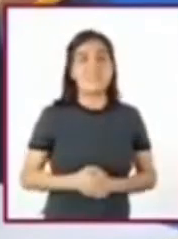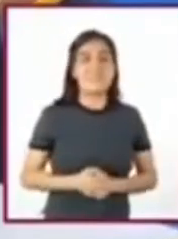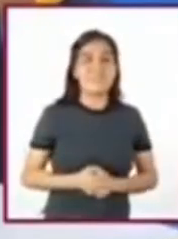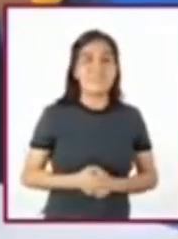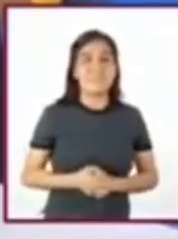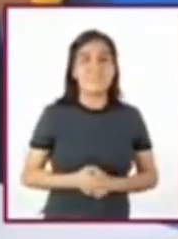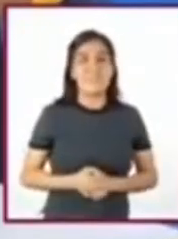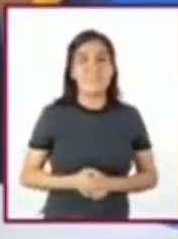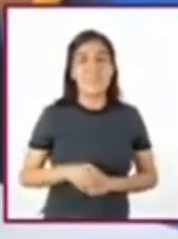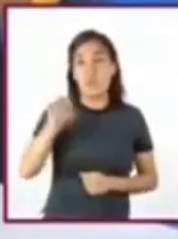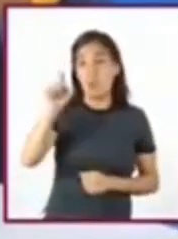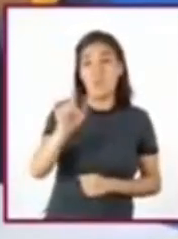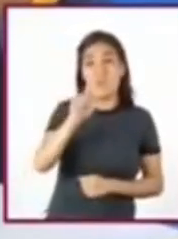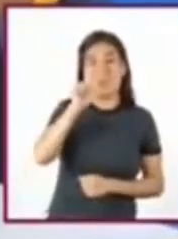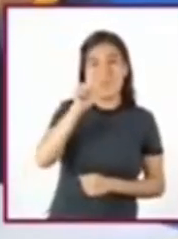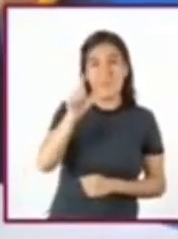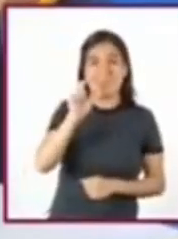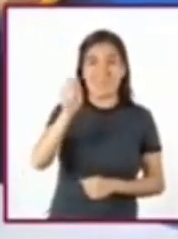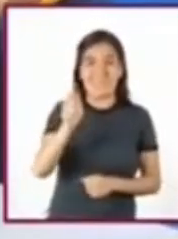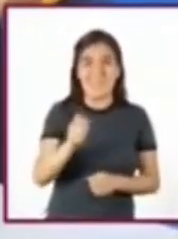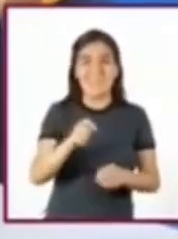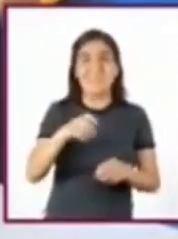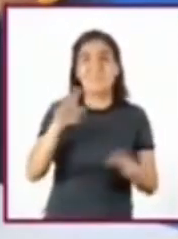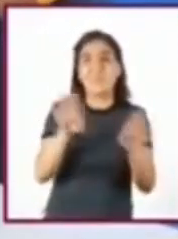las compañías de luz nos entregan un voltaje de